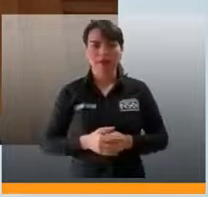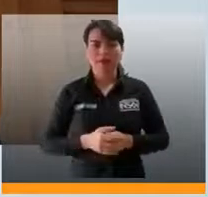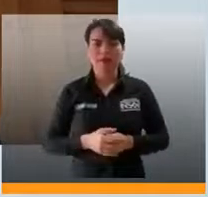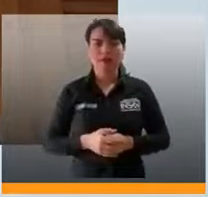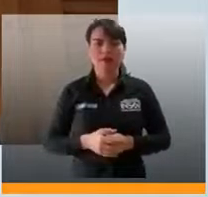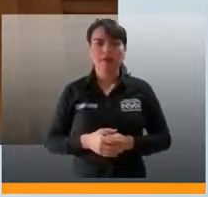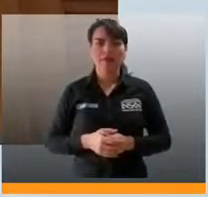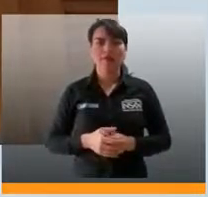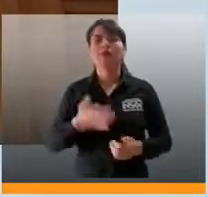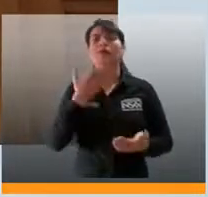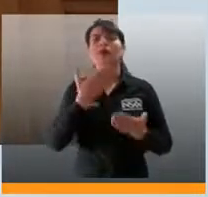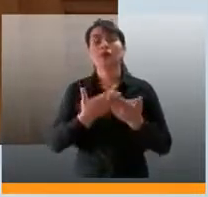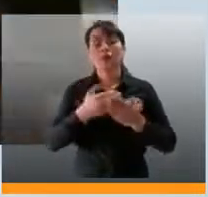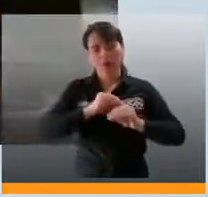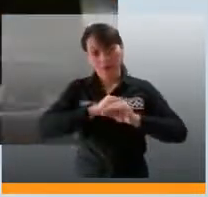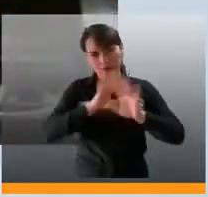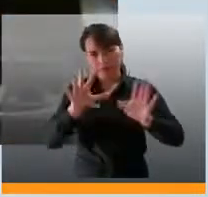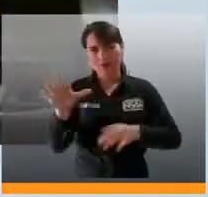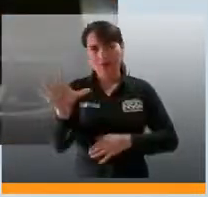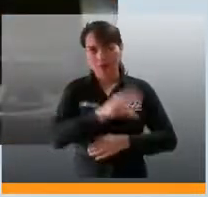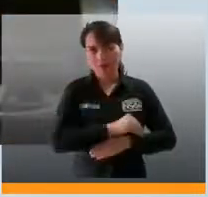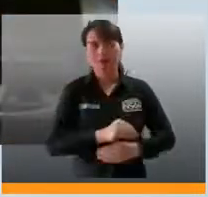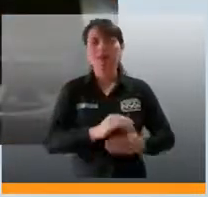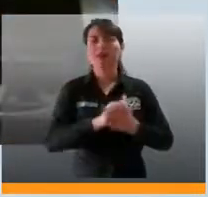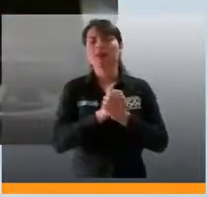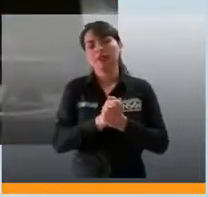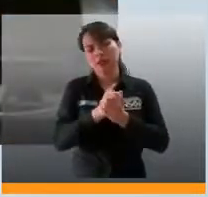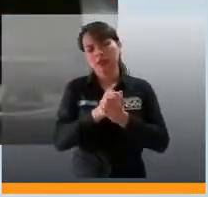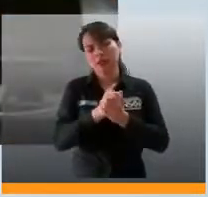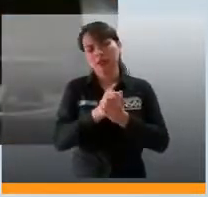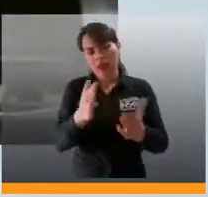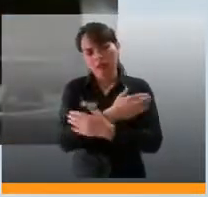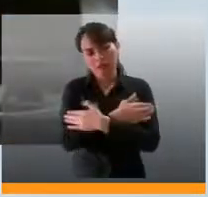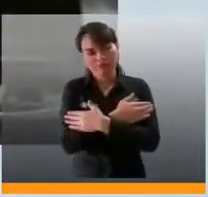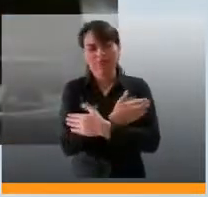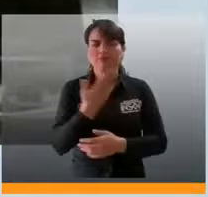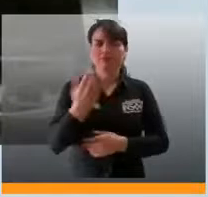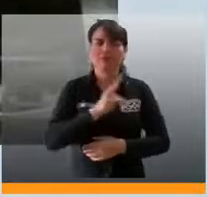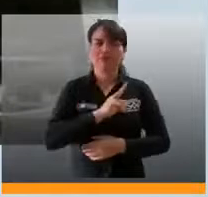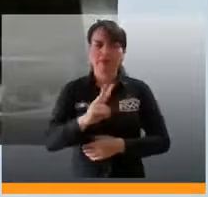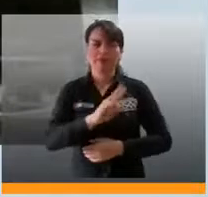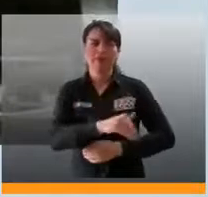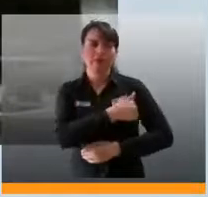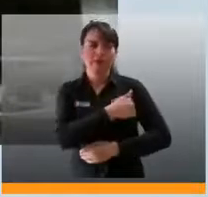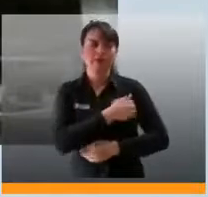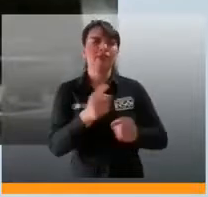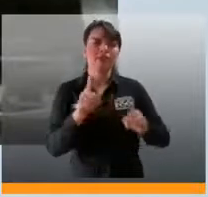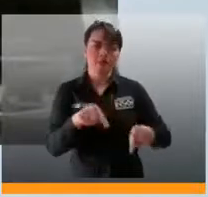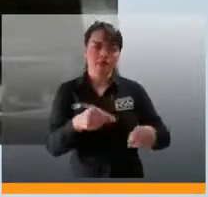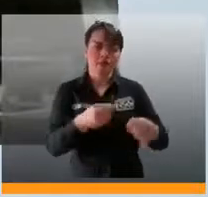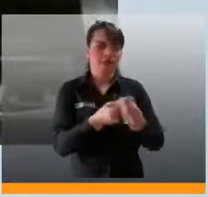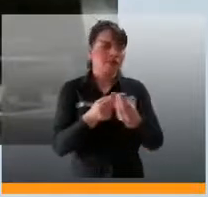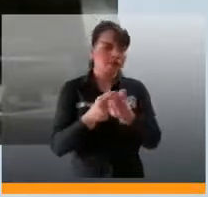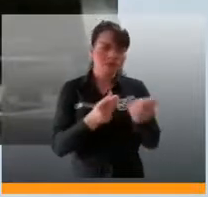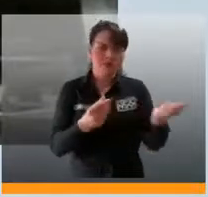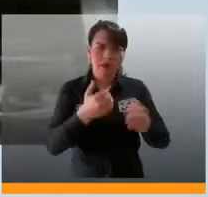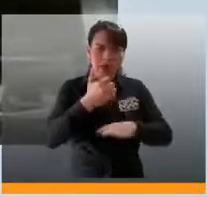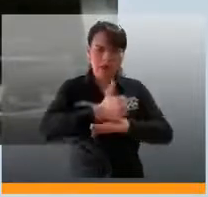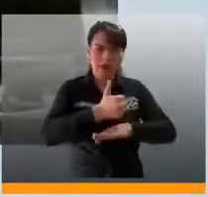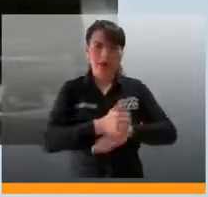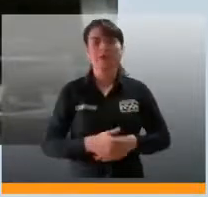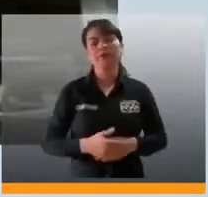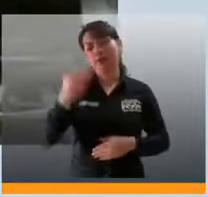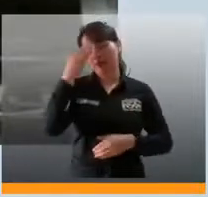Muy buenos días para todos, un saludo muy afectuoso, viceministro, colegas. Este es un camino